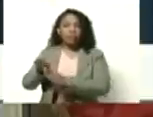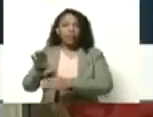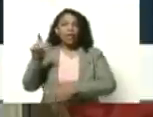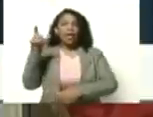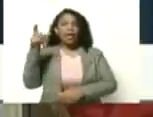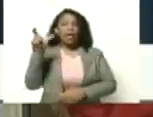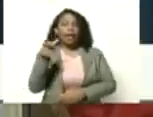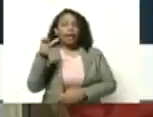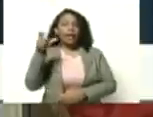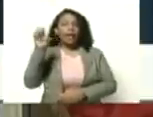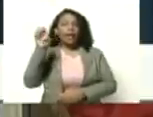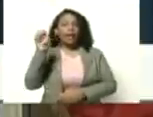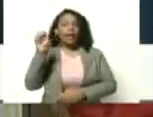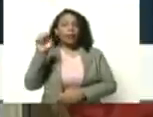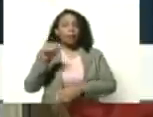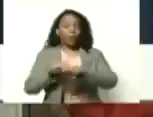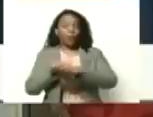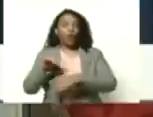castellano